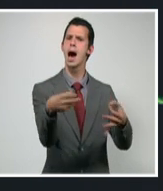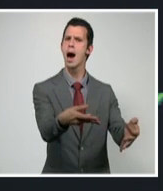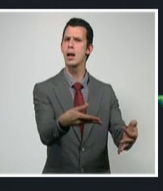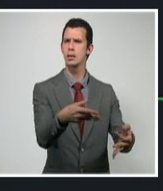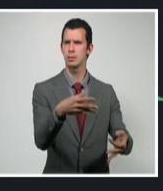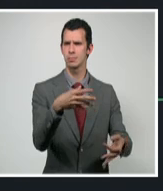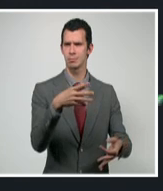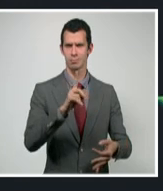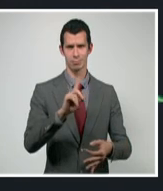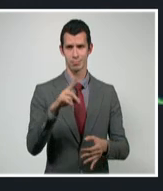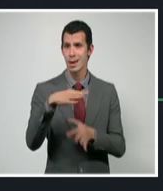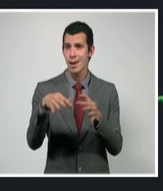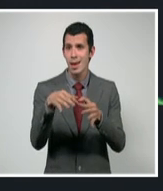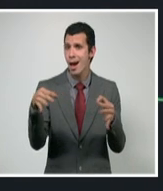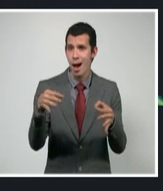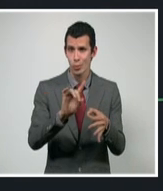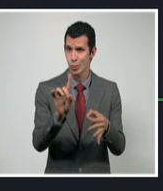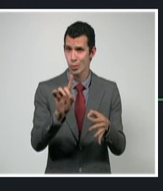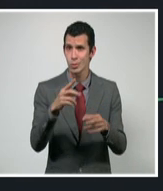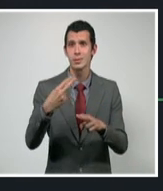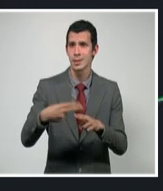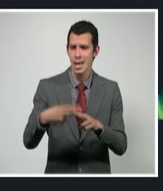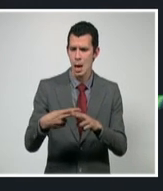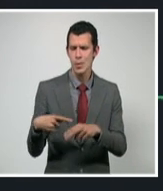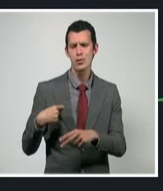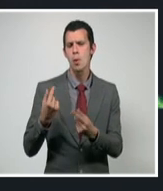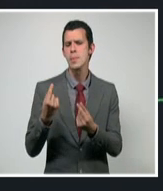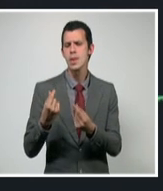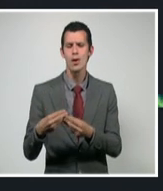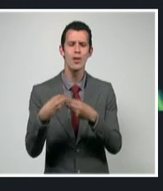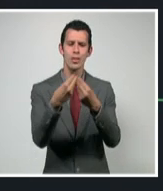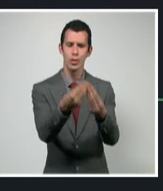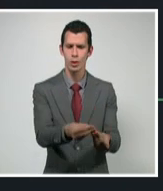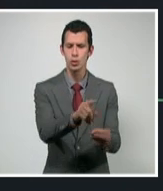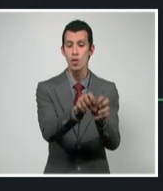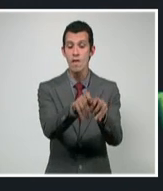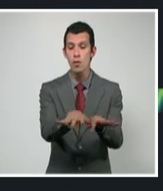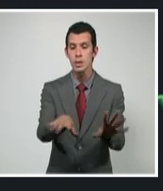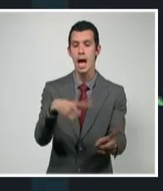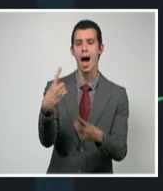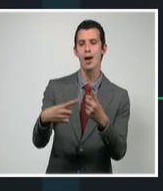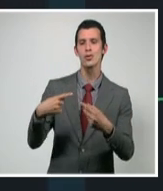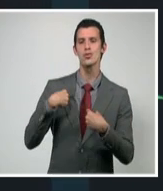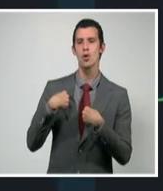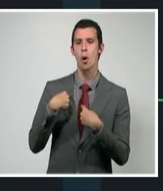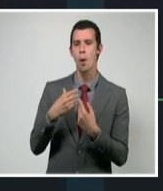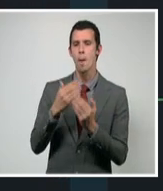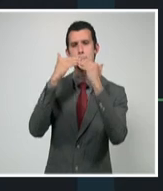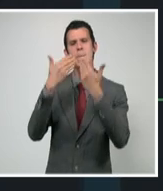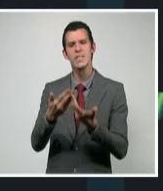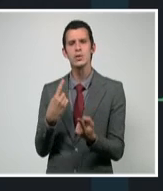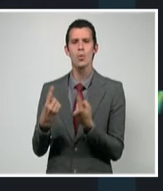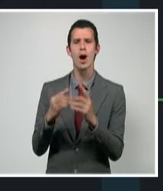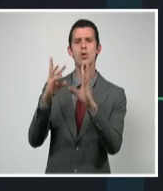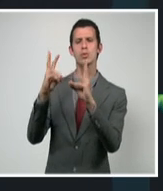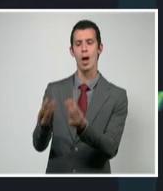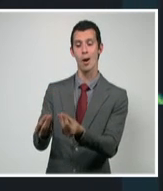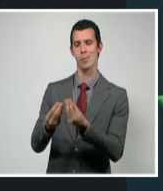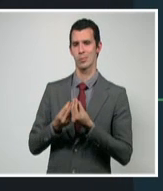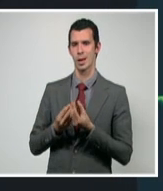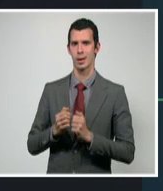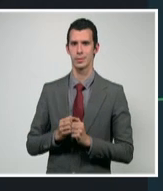Hay muchas maneras hoy de desmascarar los financiamientos, a través de instituciones privadas, a través de fundaciones,